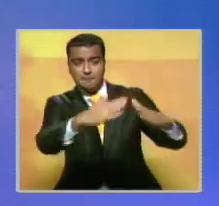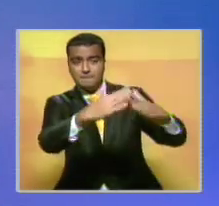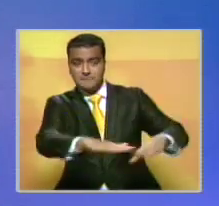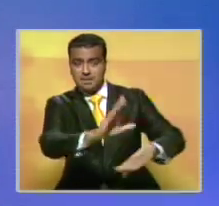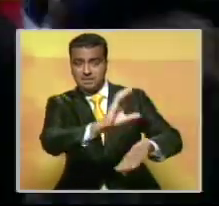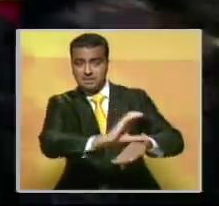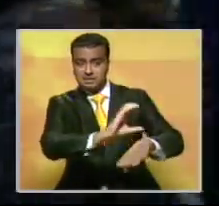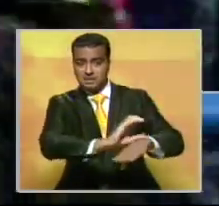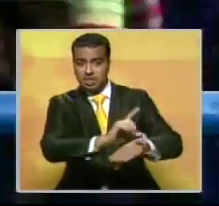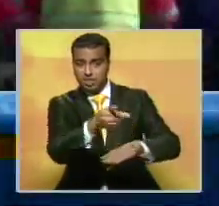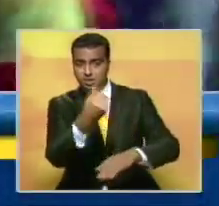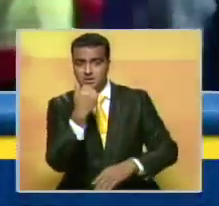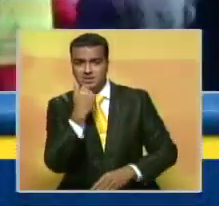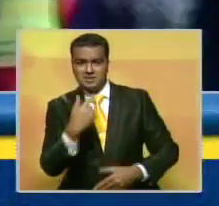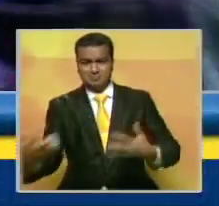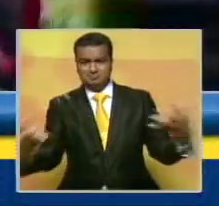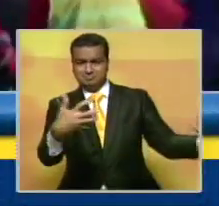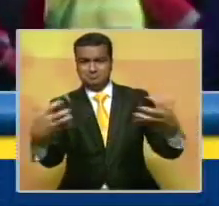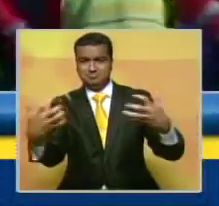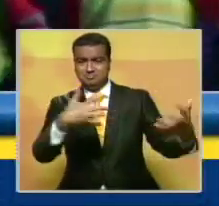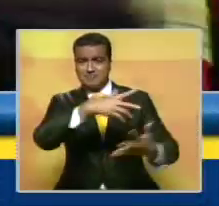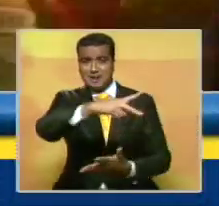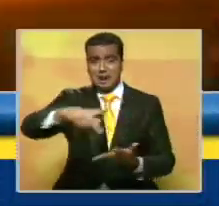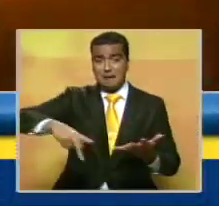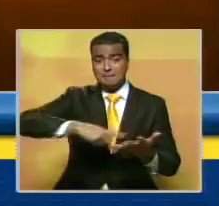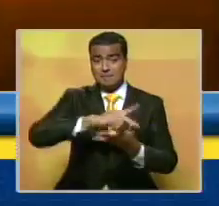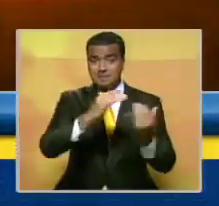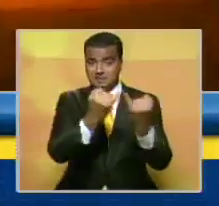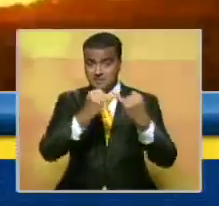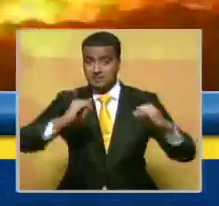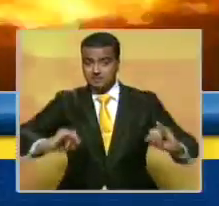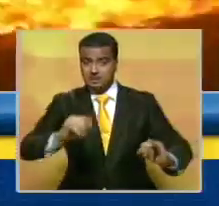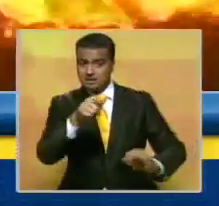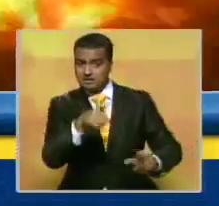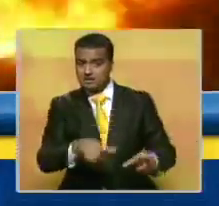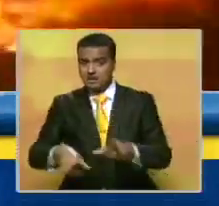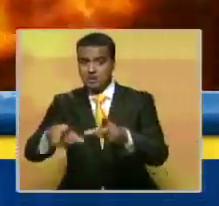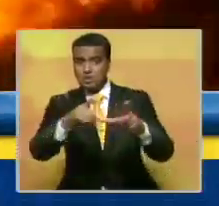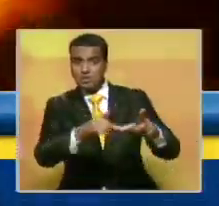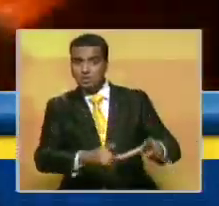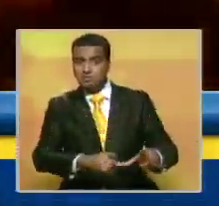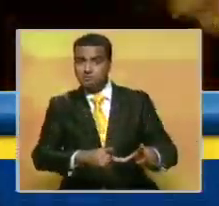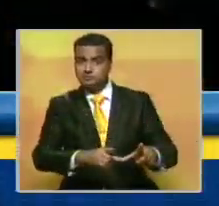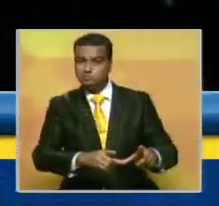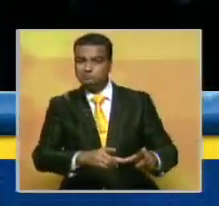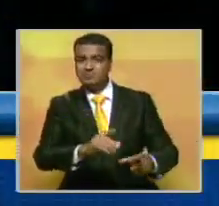Kiev. Los enfrentamientos en la Plaza de la Independencia en la capital ucraniana dejaron más